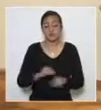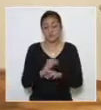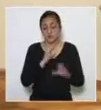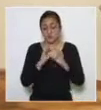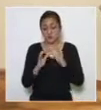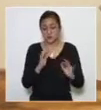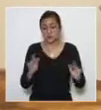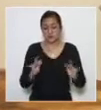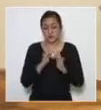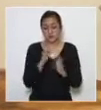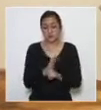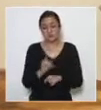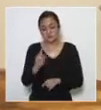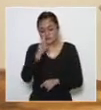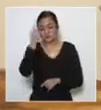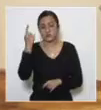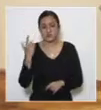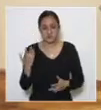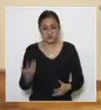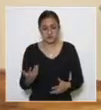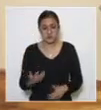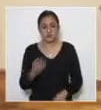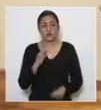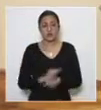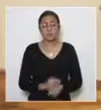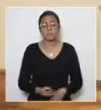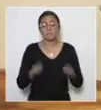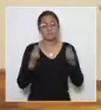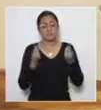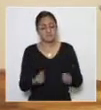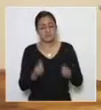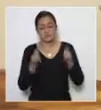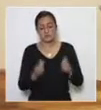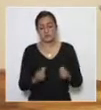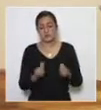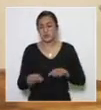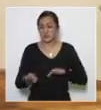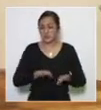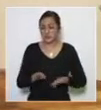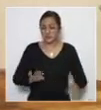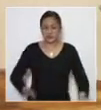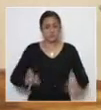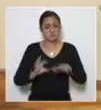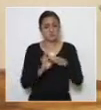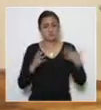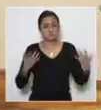comunicación conmigo es muy fácil. Ya muy, muy, muy trabajada,